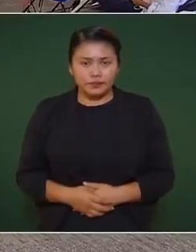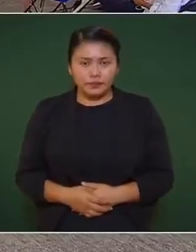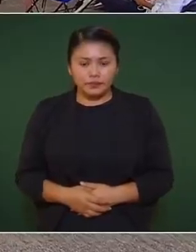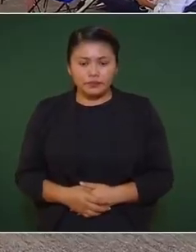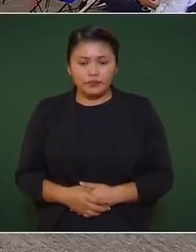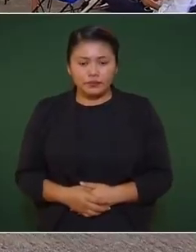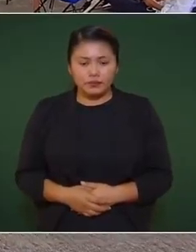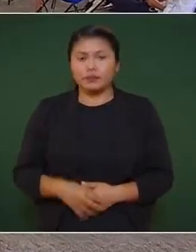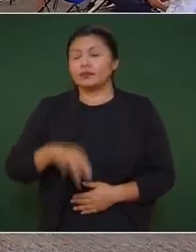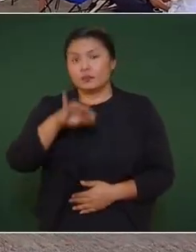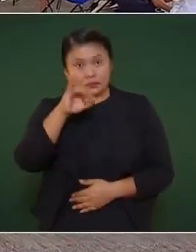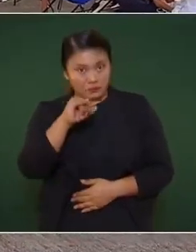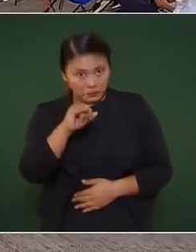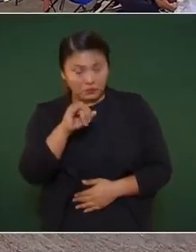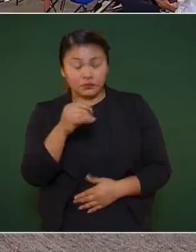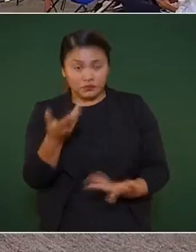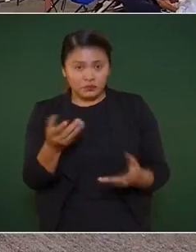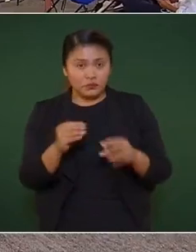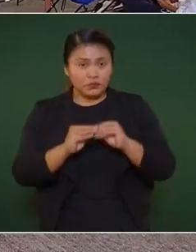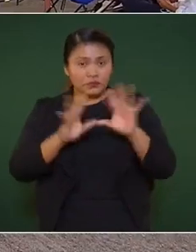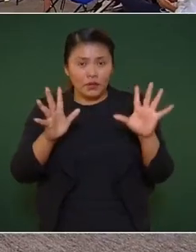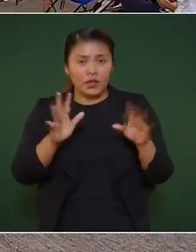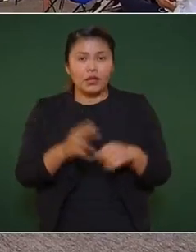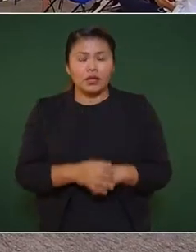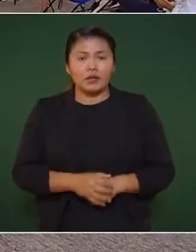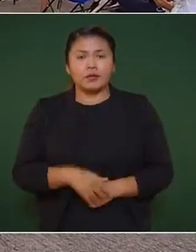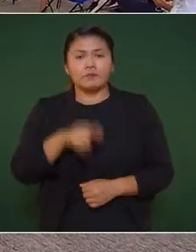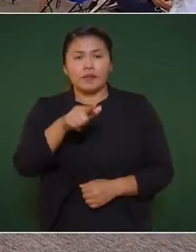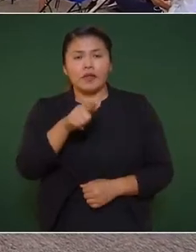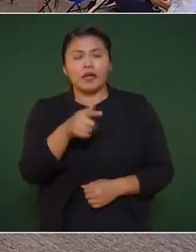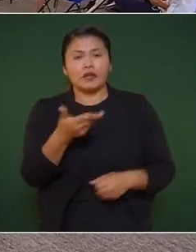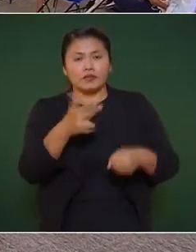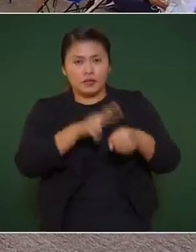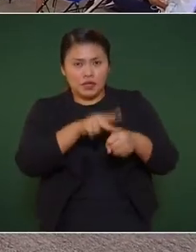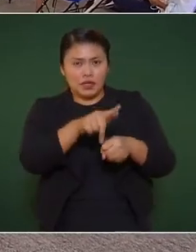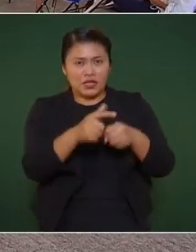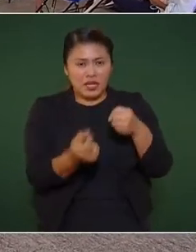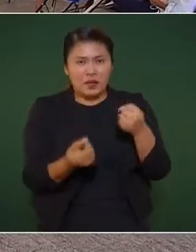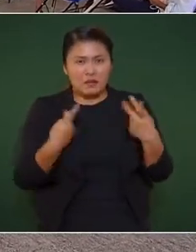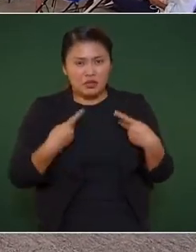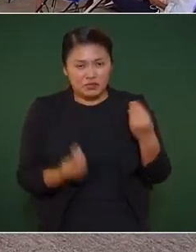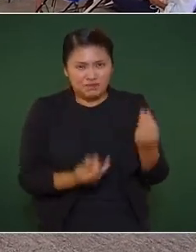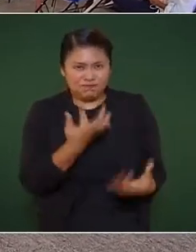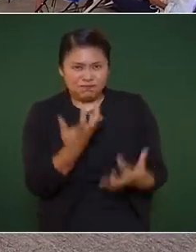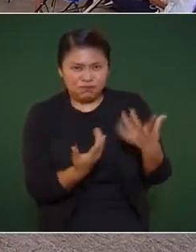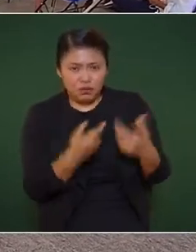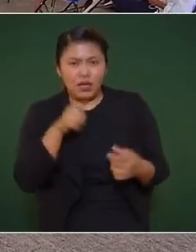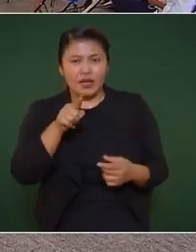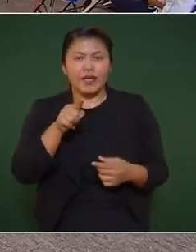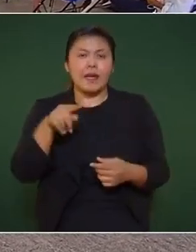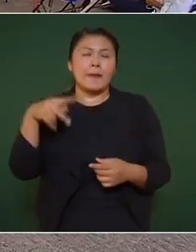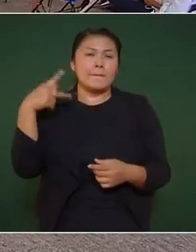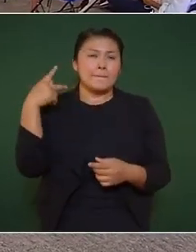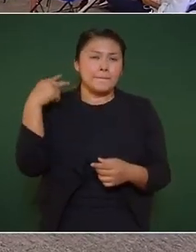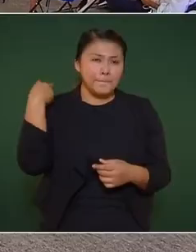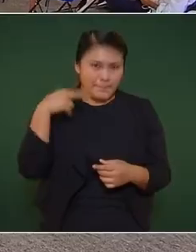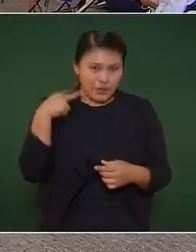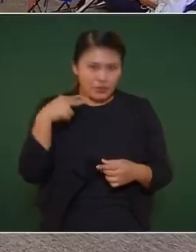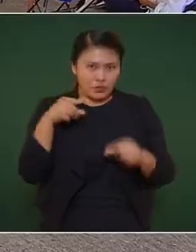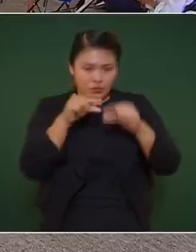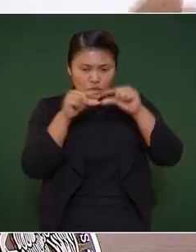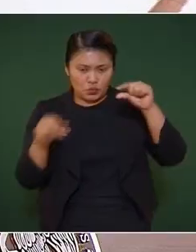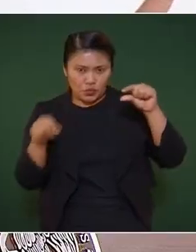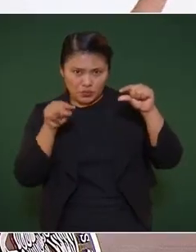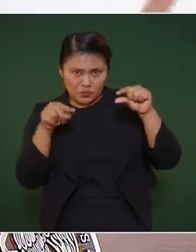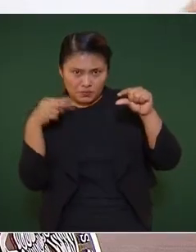Sí, en efecto, la unidad de quemados está en el hospital de alta especialidad en el puerto Veracruz, en Veracruz,